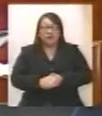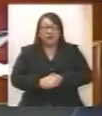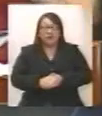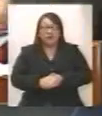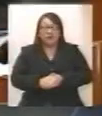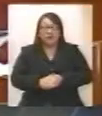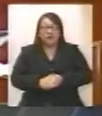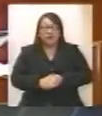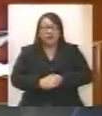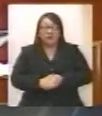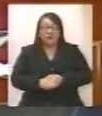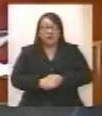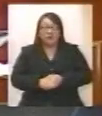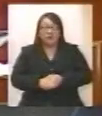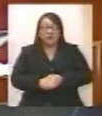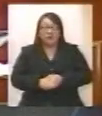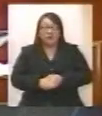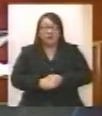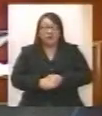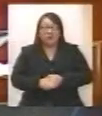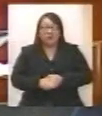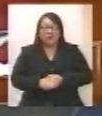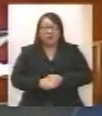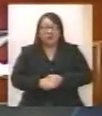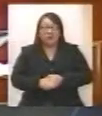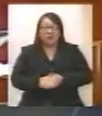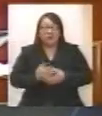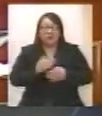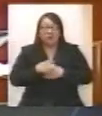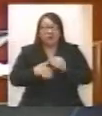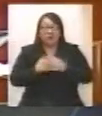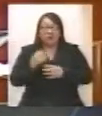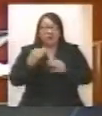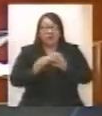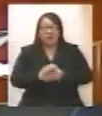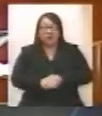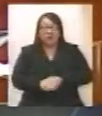prevención, protección, recuperación y acceso a la justicia.